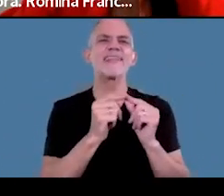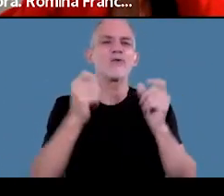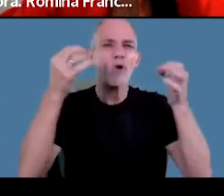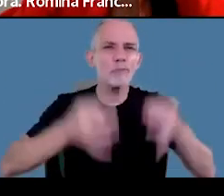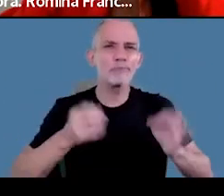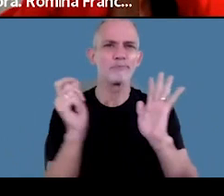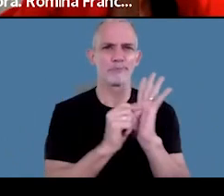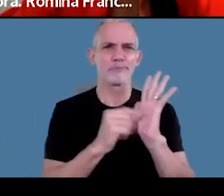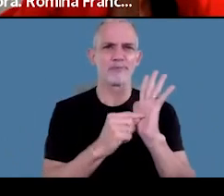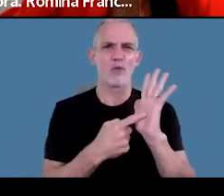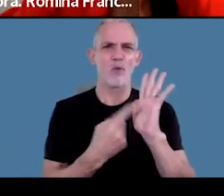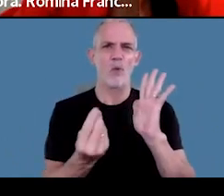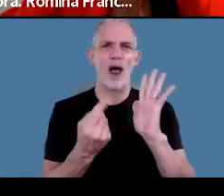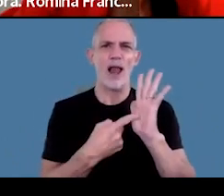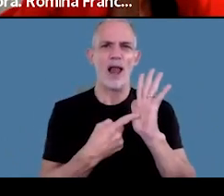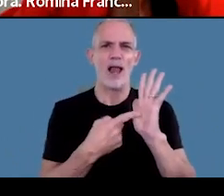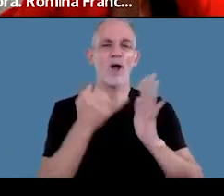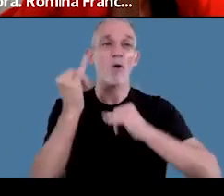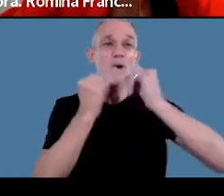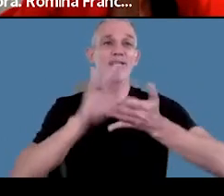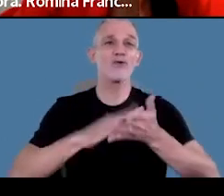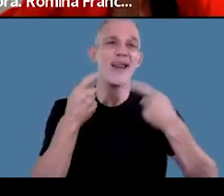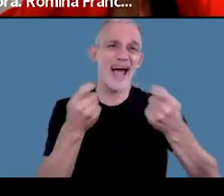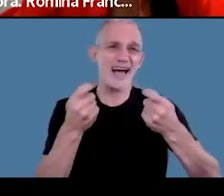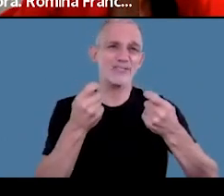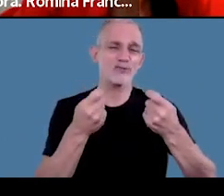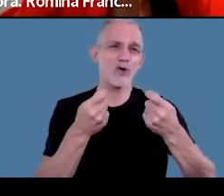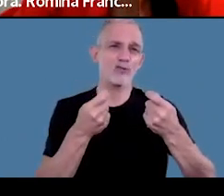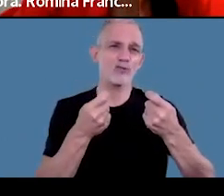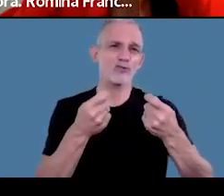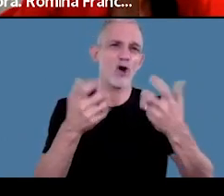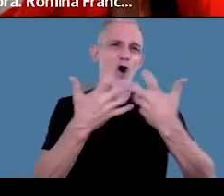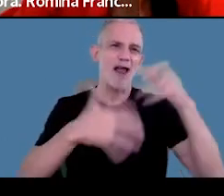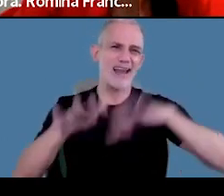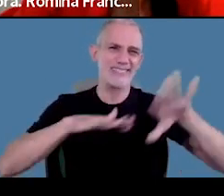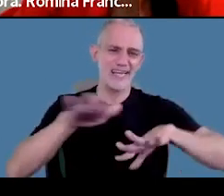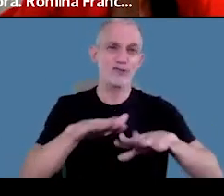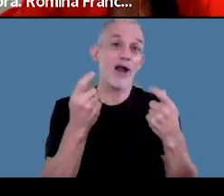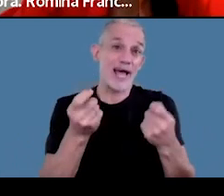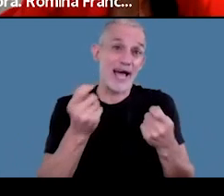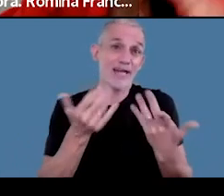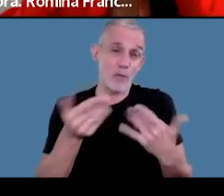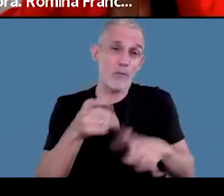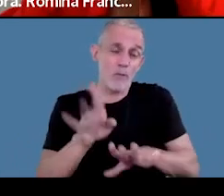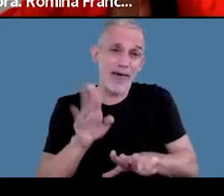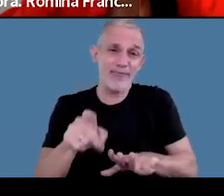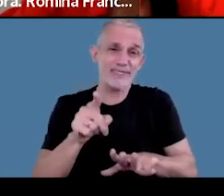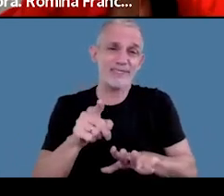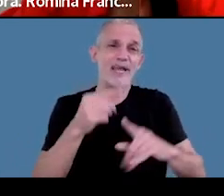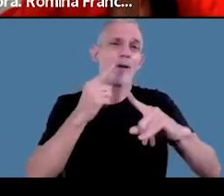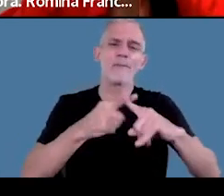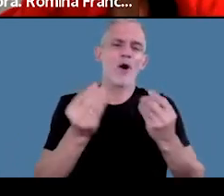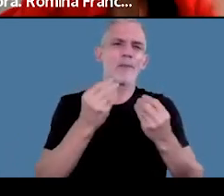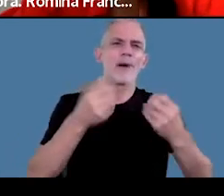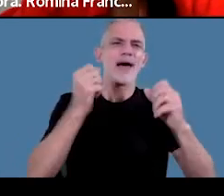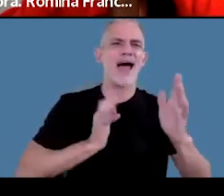específico que nos habla de los gastos de organización, impositivamente son gastos que podemos ir por el